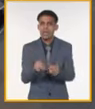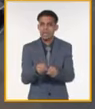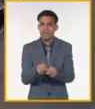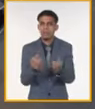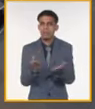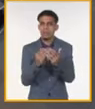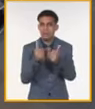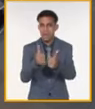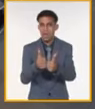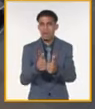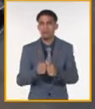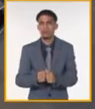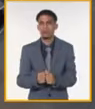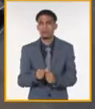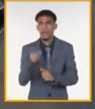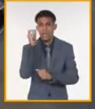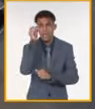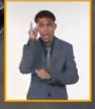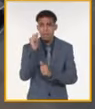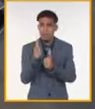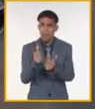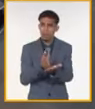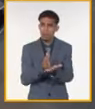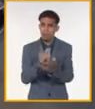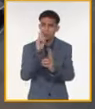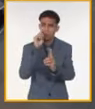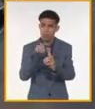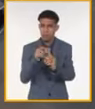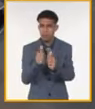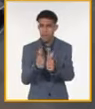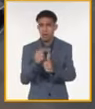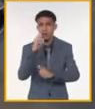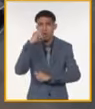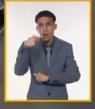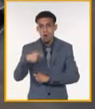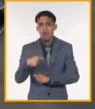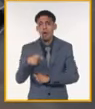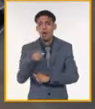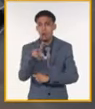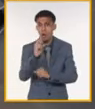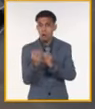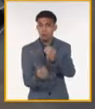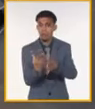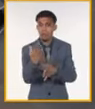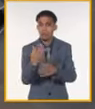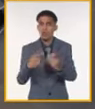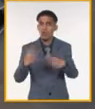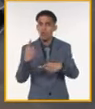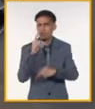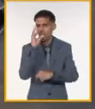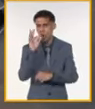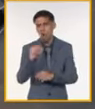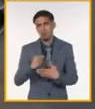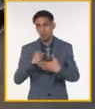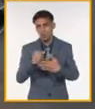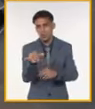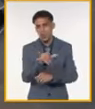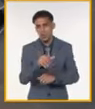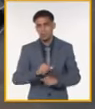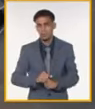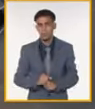exigirlos está abierto y estas normas no lo impiden no lo frenan al contrario crea también También